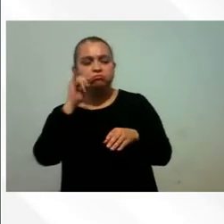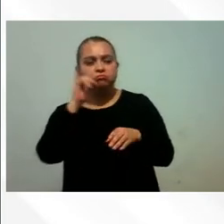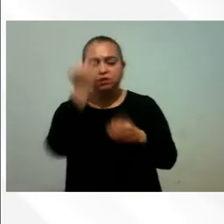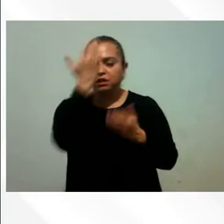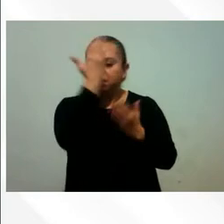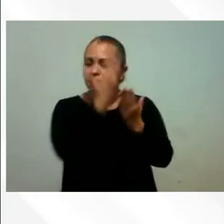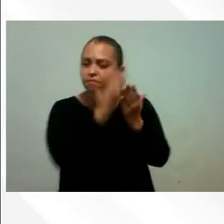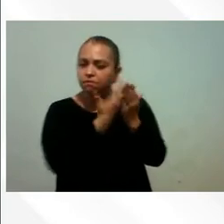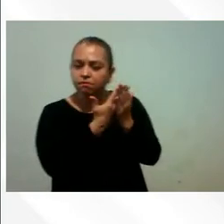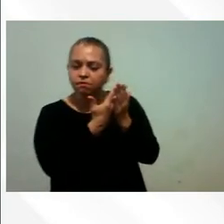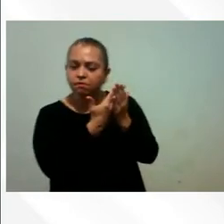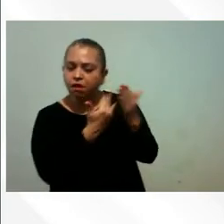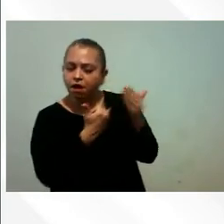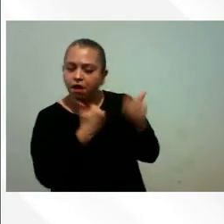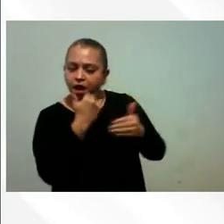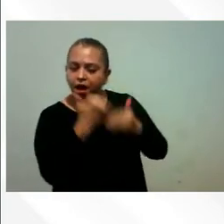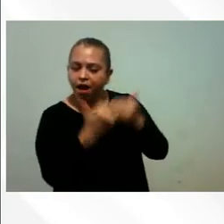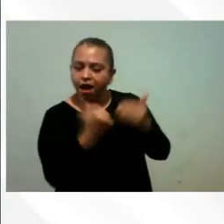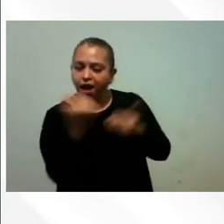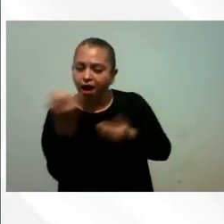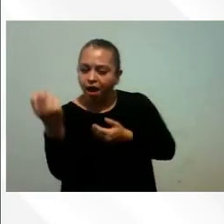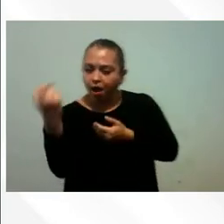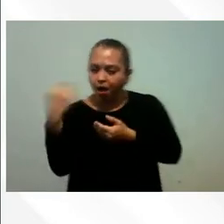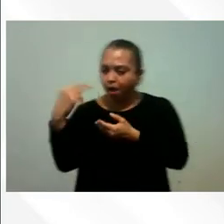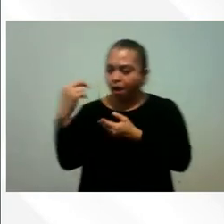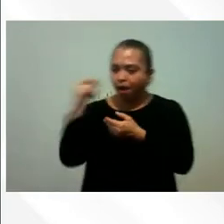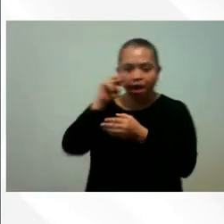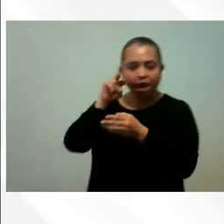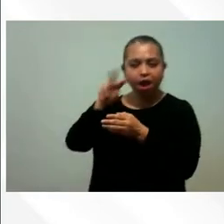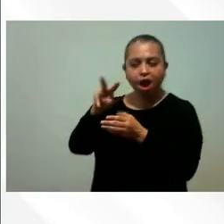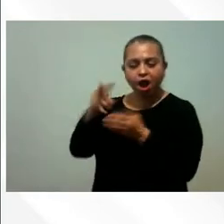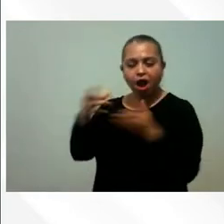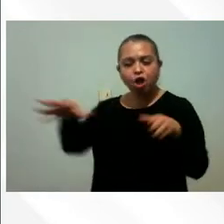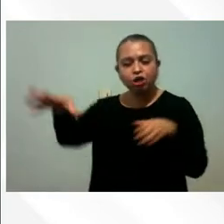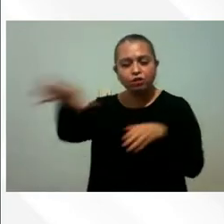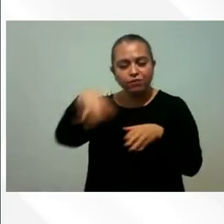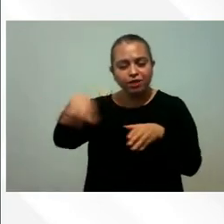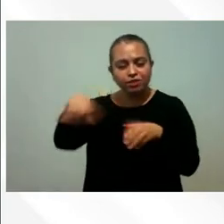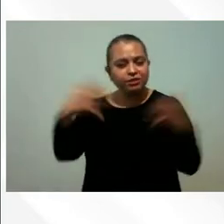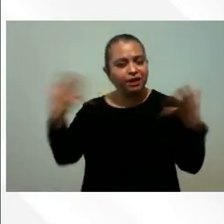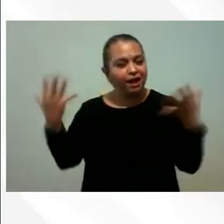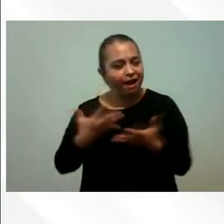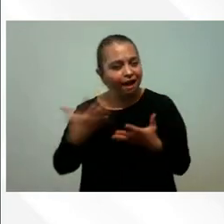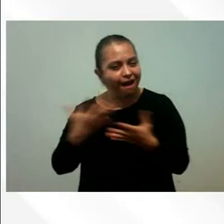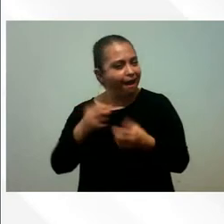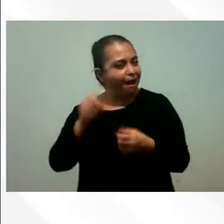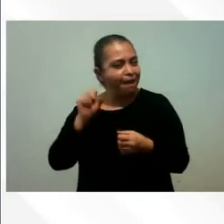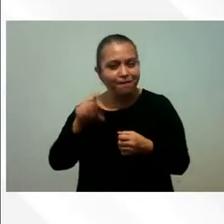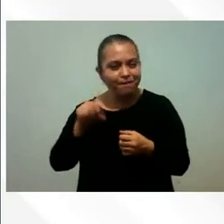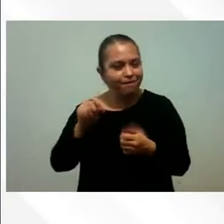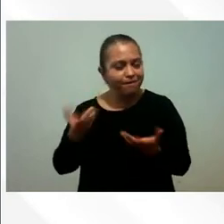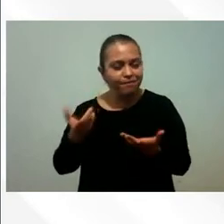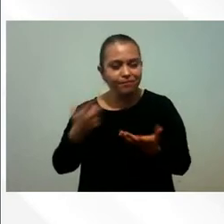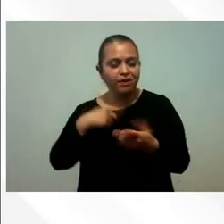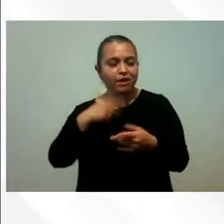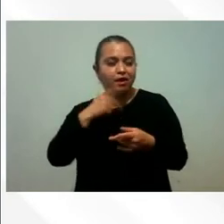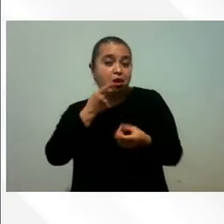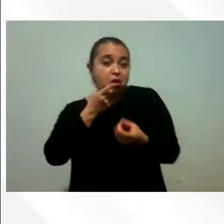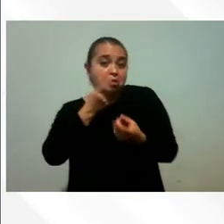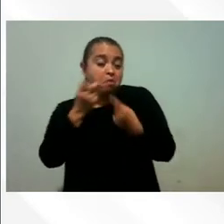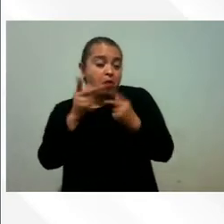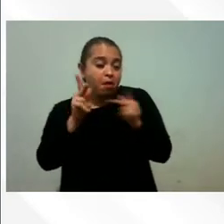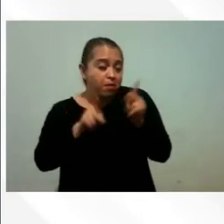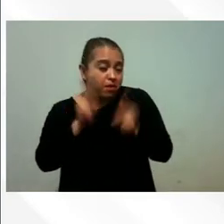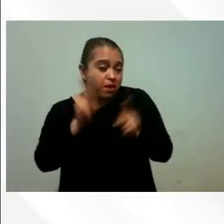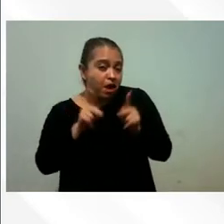autorregulamos, nosotros vamos modelando qué espacios damos para abrir y hablar también de emociones, ¿no? Entonces yo